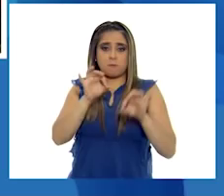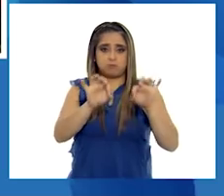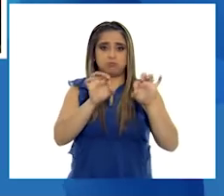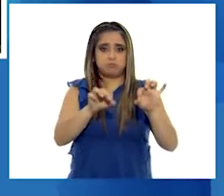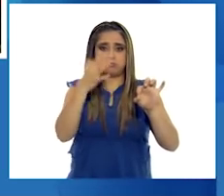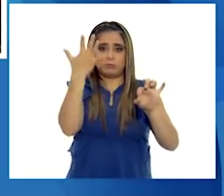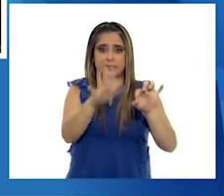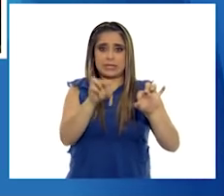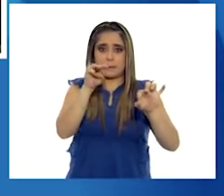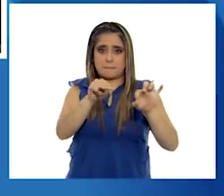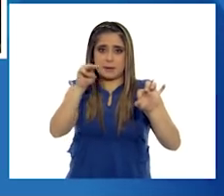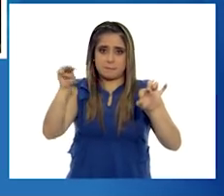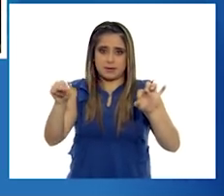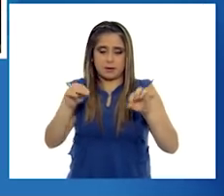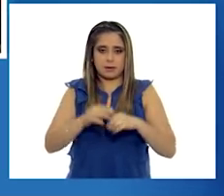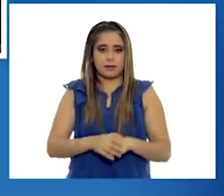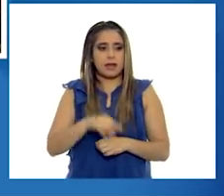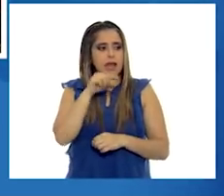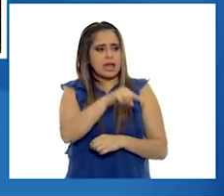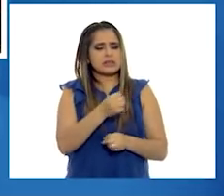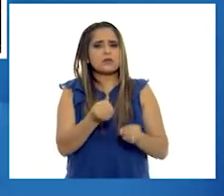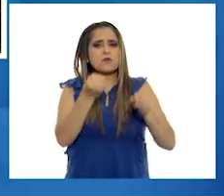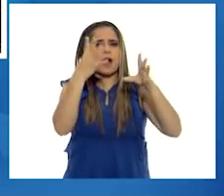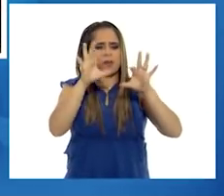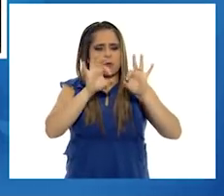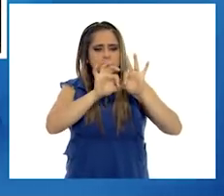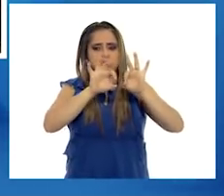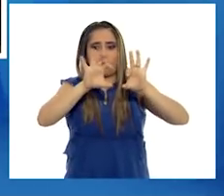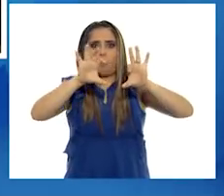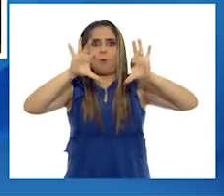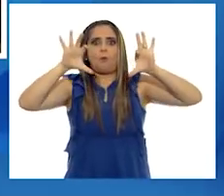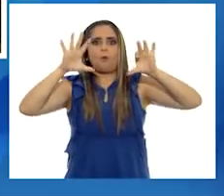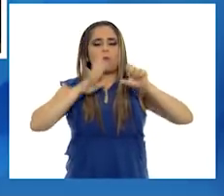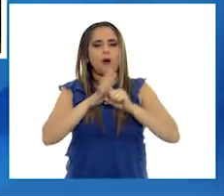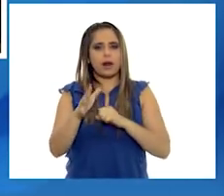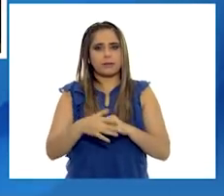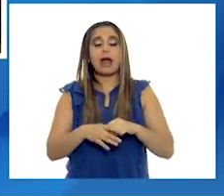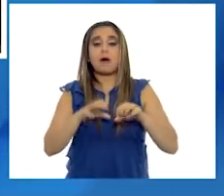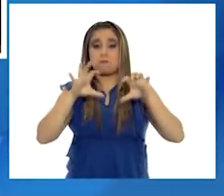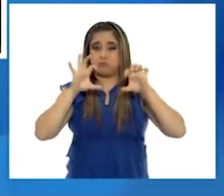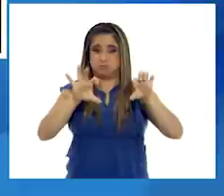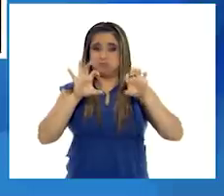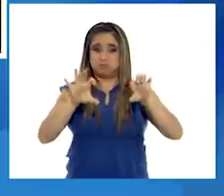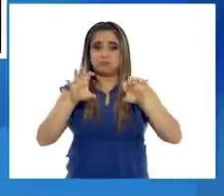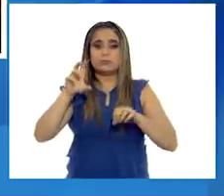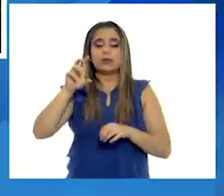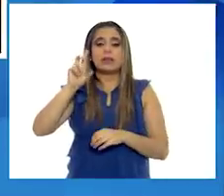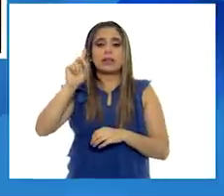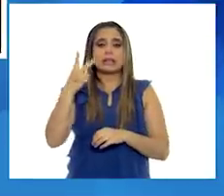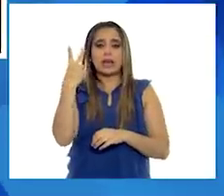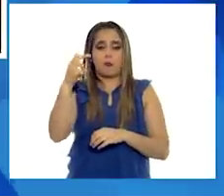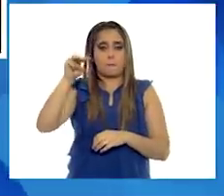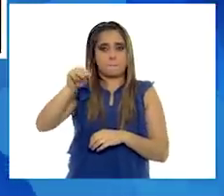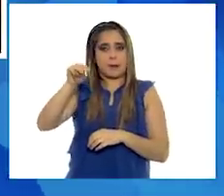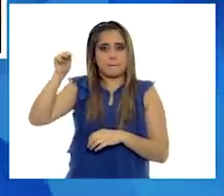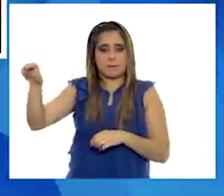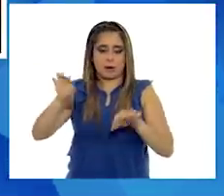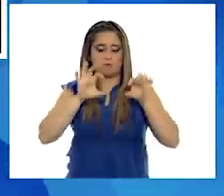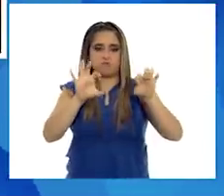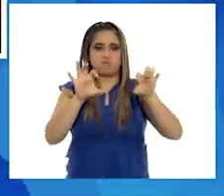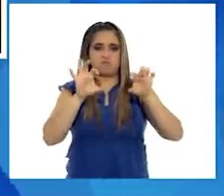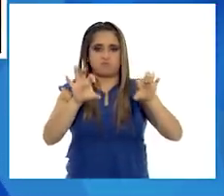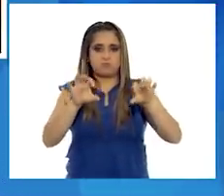Es más gruesa. ¿De cuántos gruesos hay? La más gruesa es de 32 milímetros. Y la